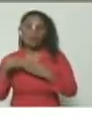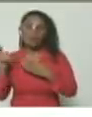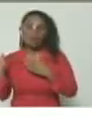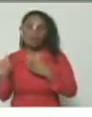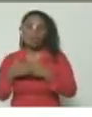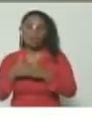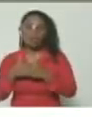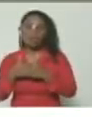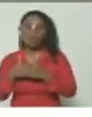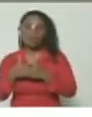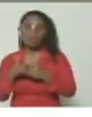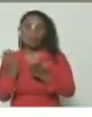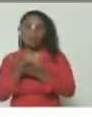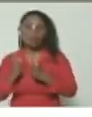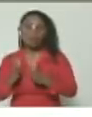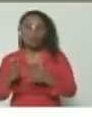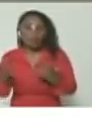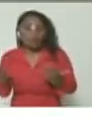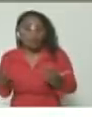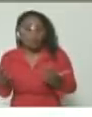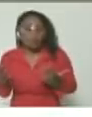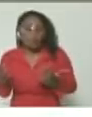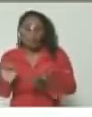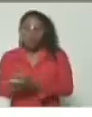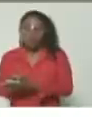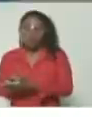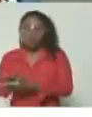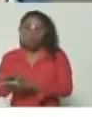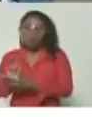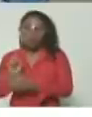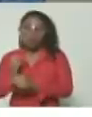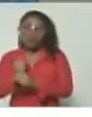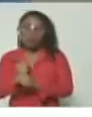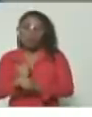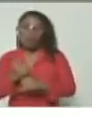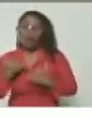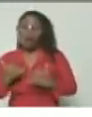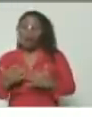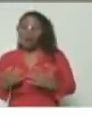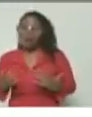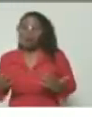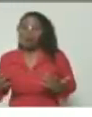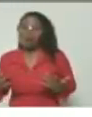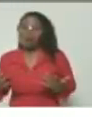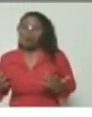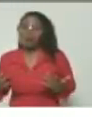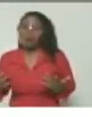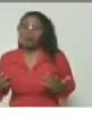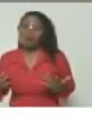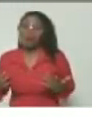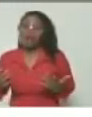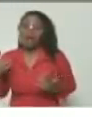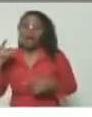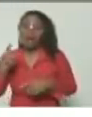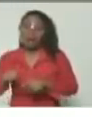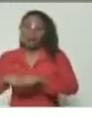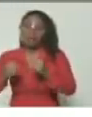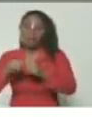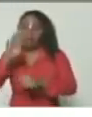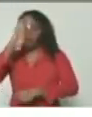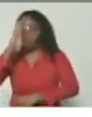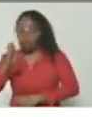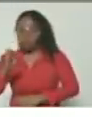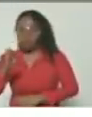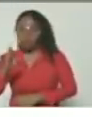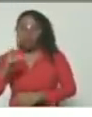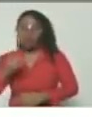escuela, no se vote un trabajador. Ahora, claro que están los daños directos